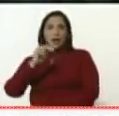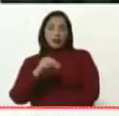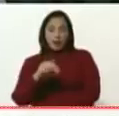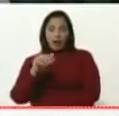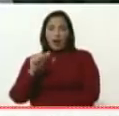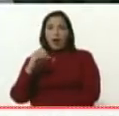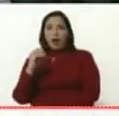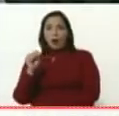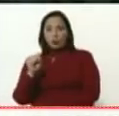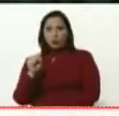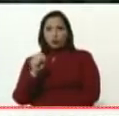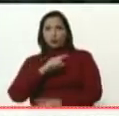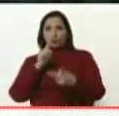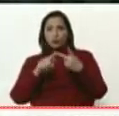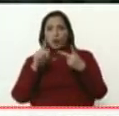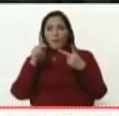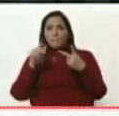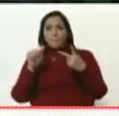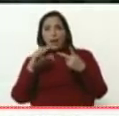de Pacaraima.